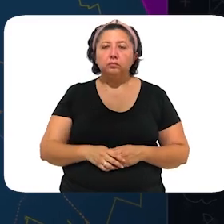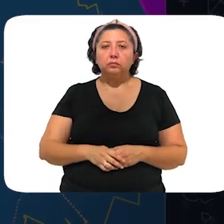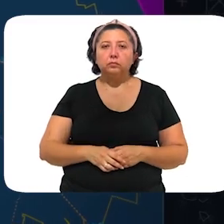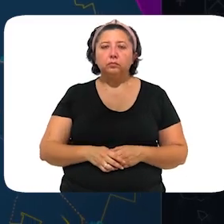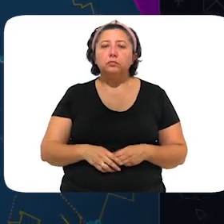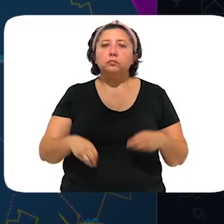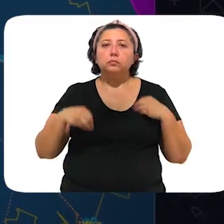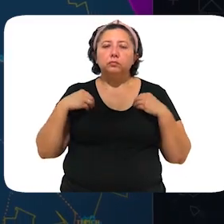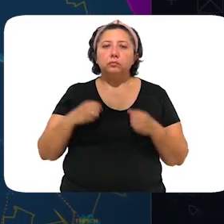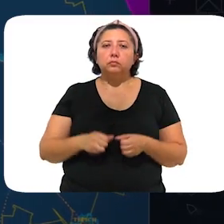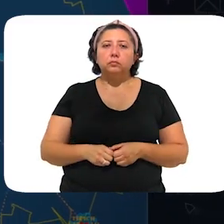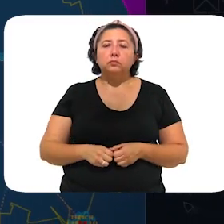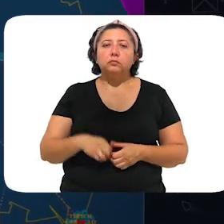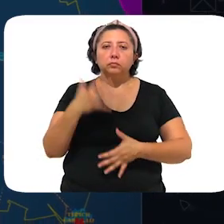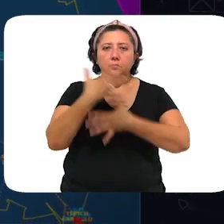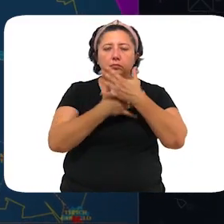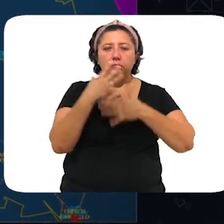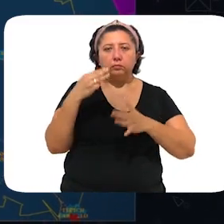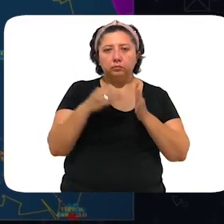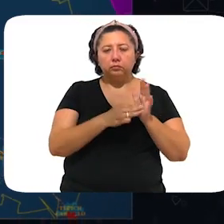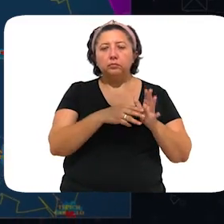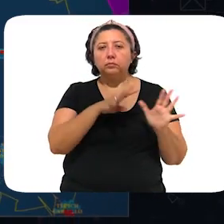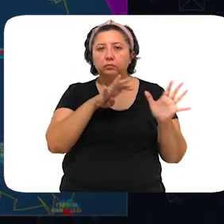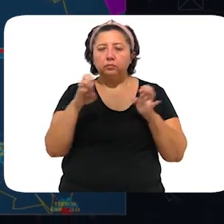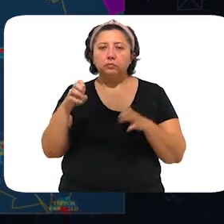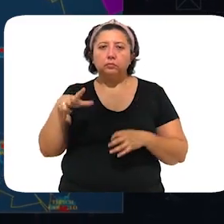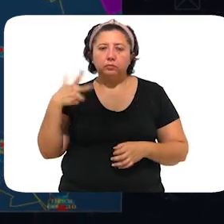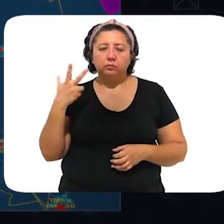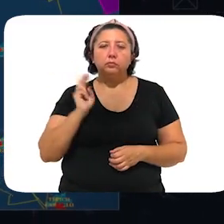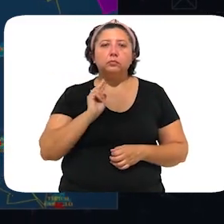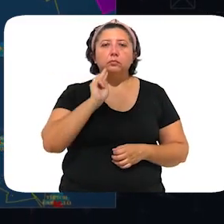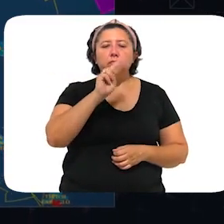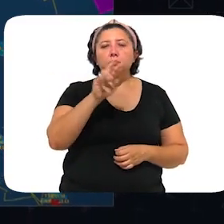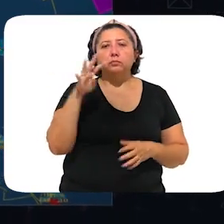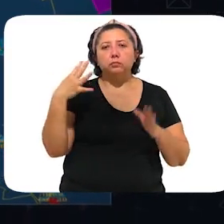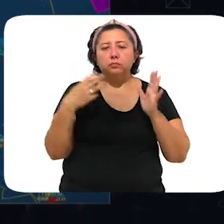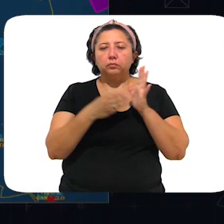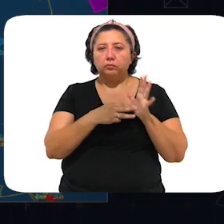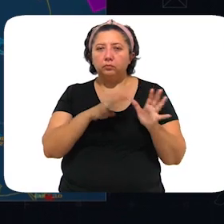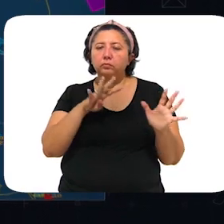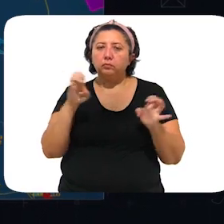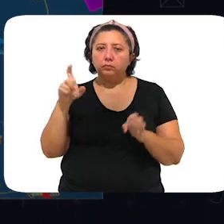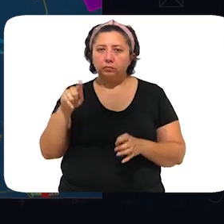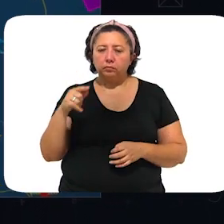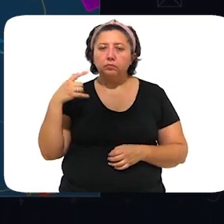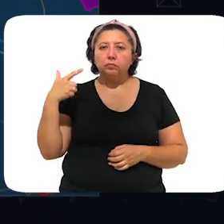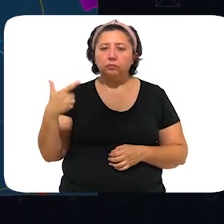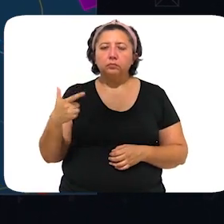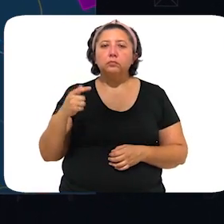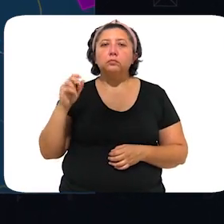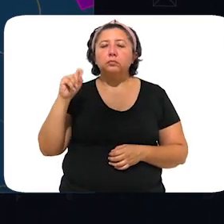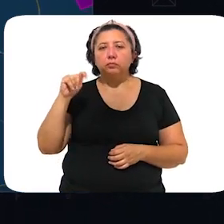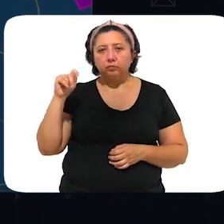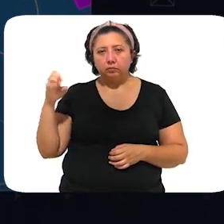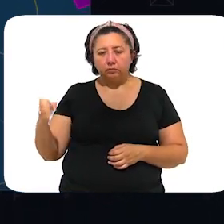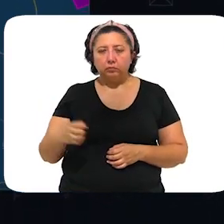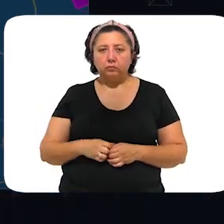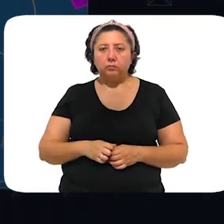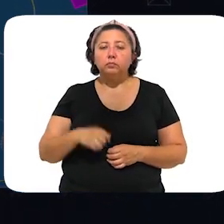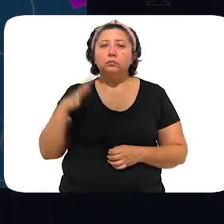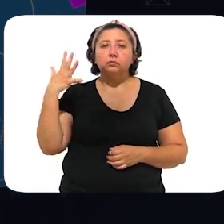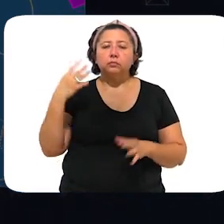que viven 15 mil 903 en la zona norte 14 mil 977 en la zona oriente